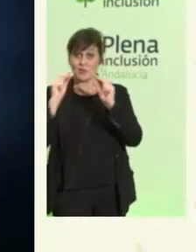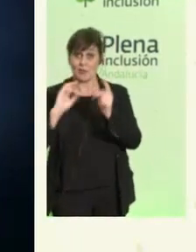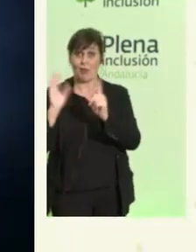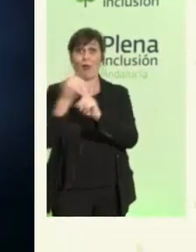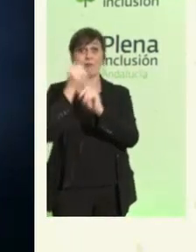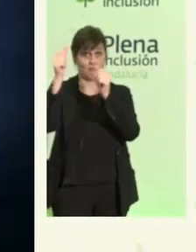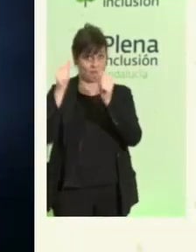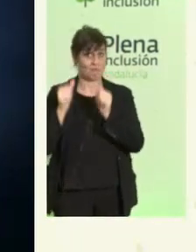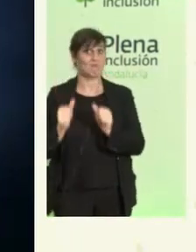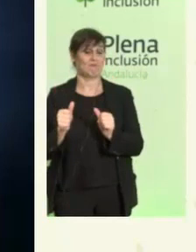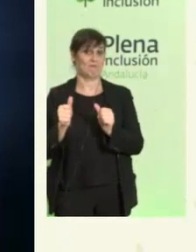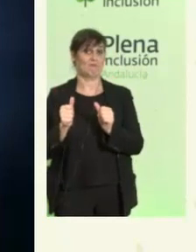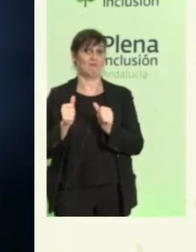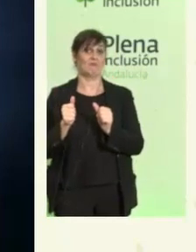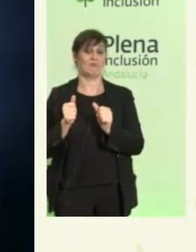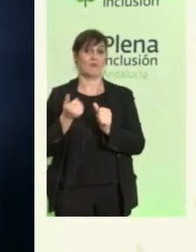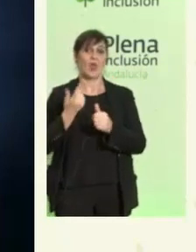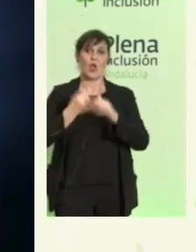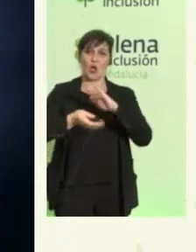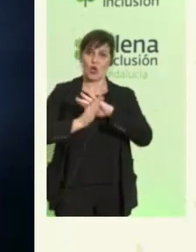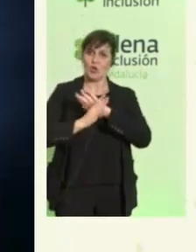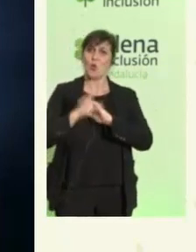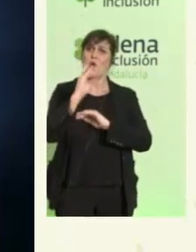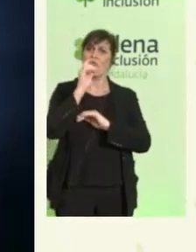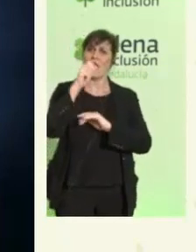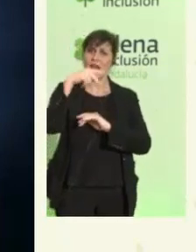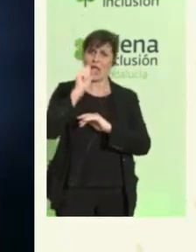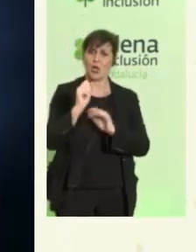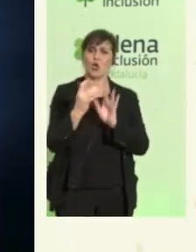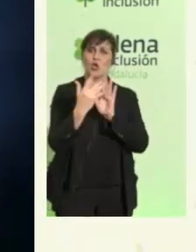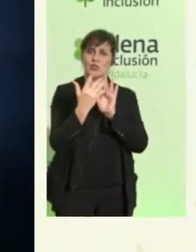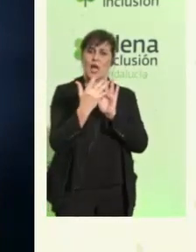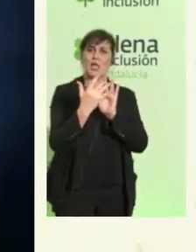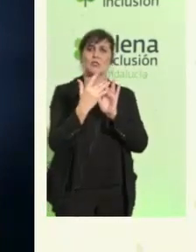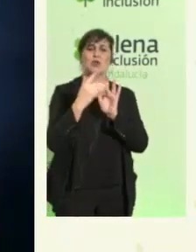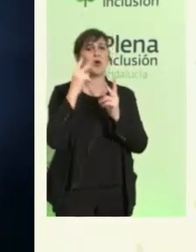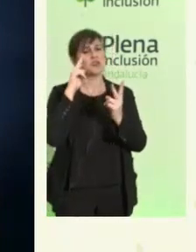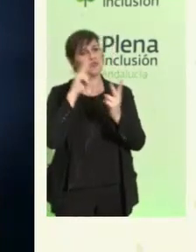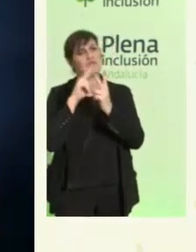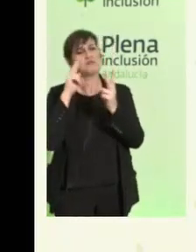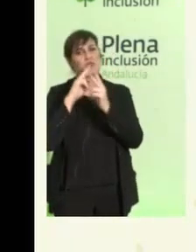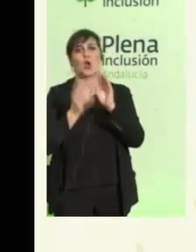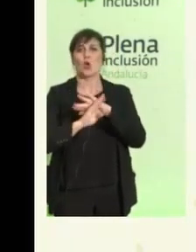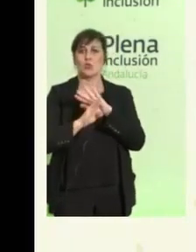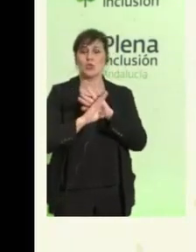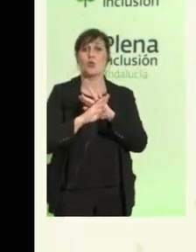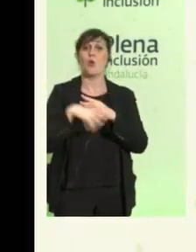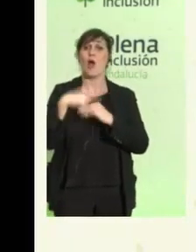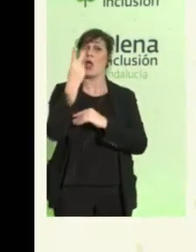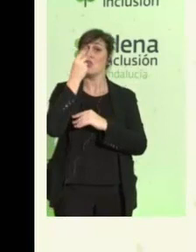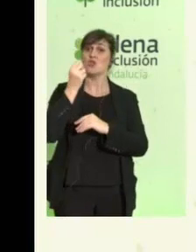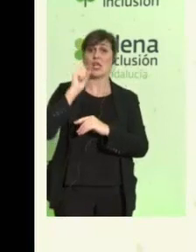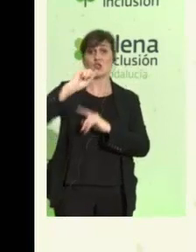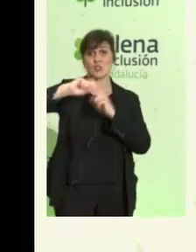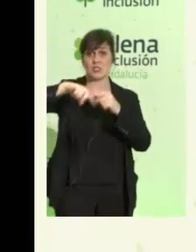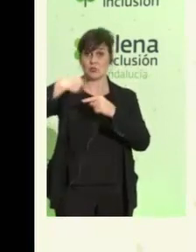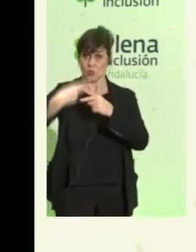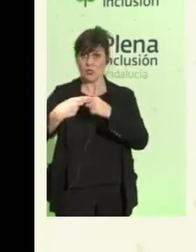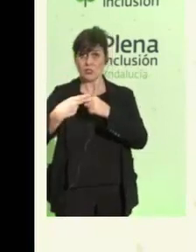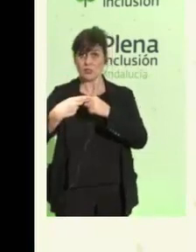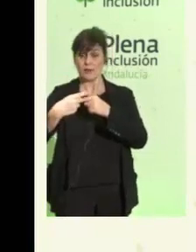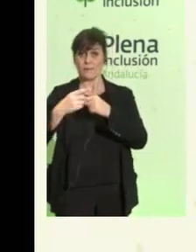y luego se mantuvo en contacto con Dana y luego siguió viviendo solo durante un cierto tiempo y después, un par de años después,